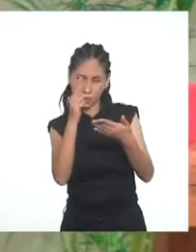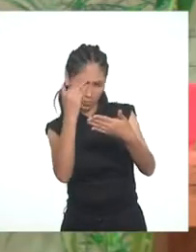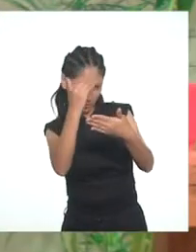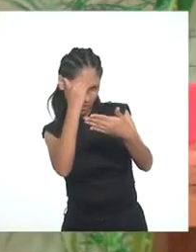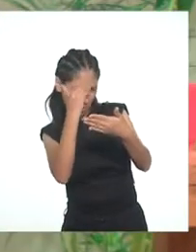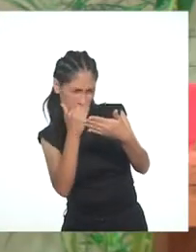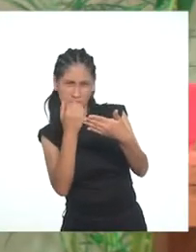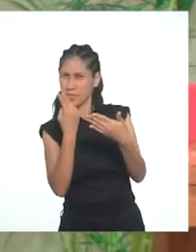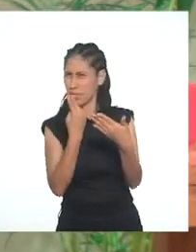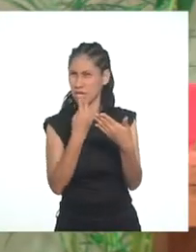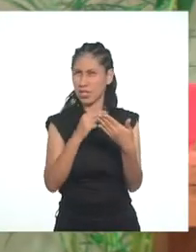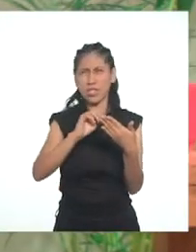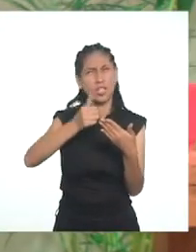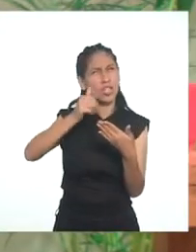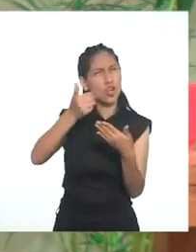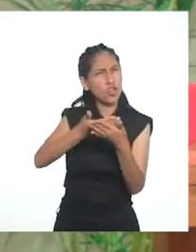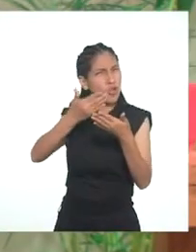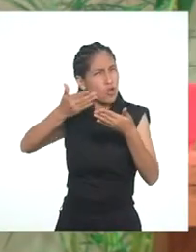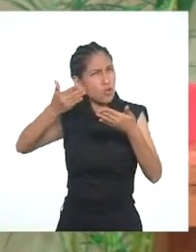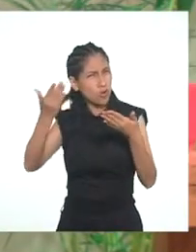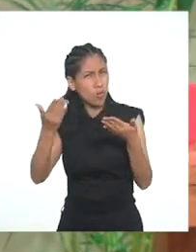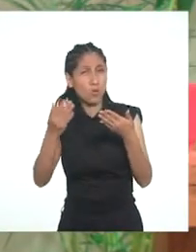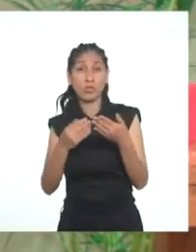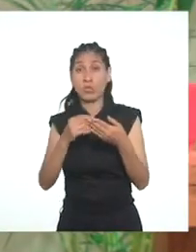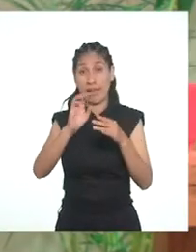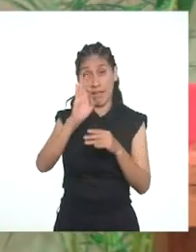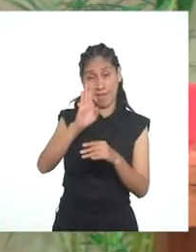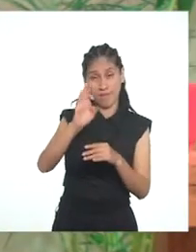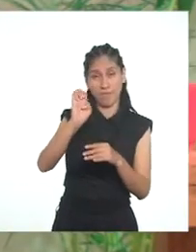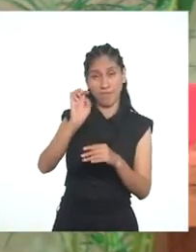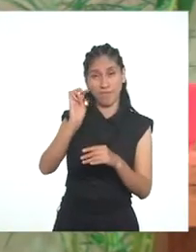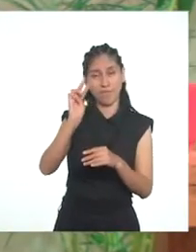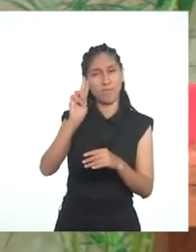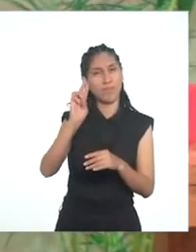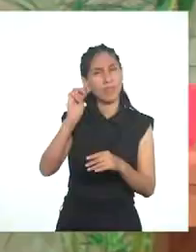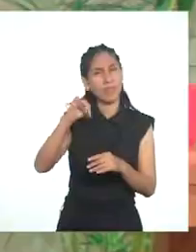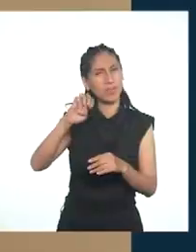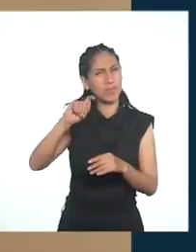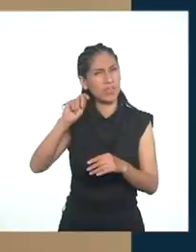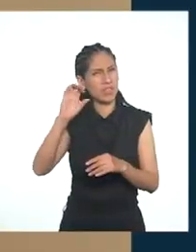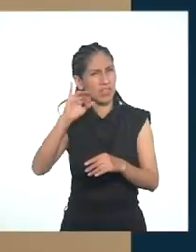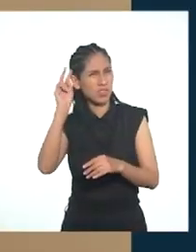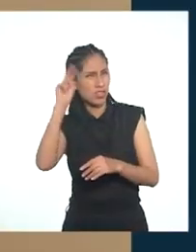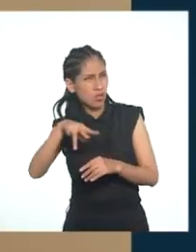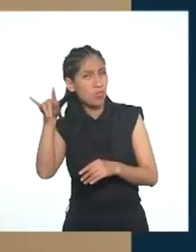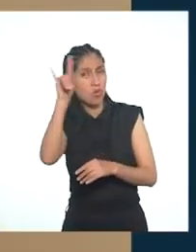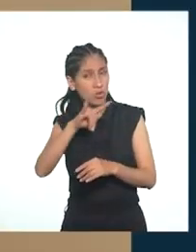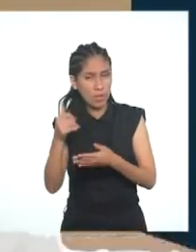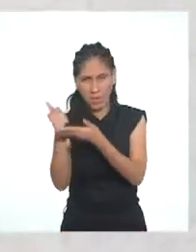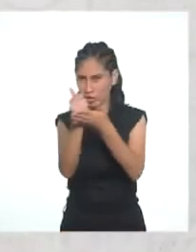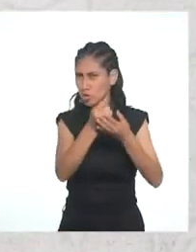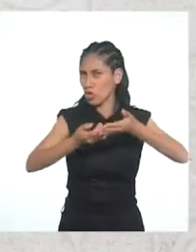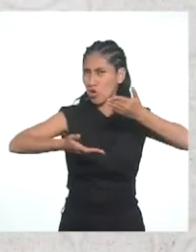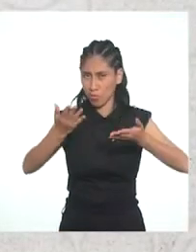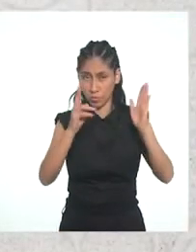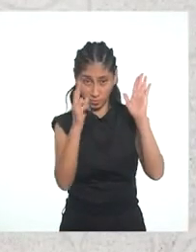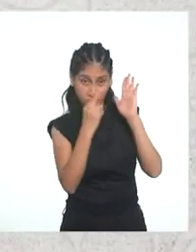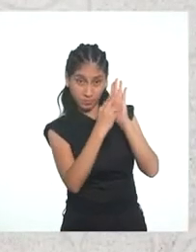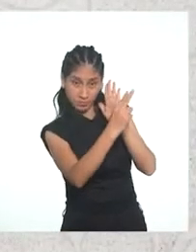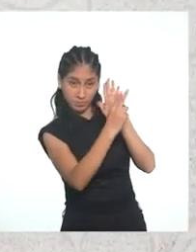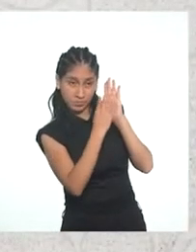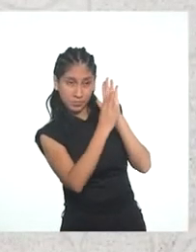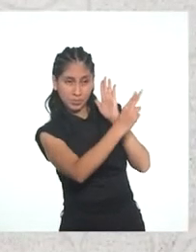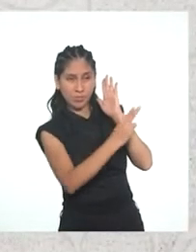Averigua en qué otros procesos los seres humanos aprovechamos la fermentación para nuestro beneficio. En estas tablas se observa